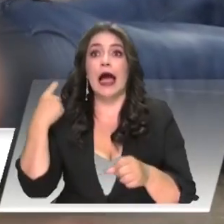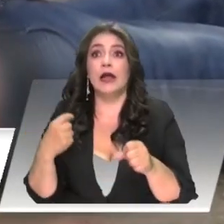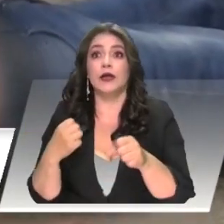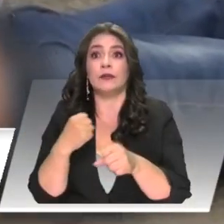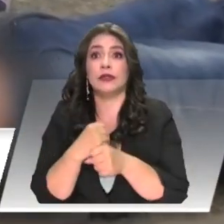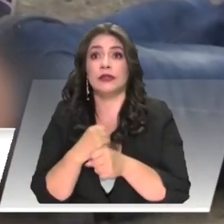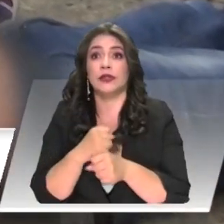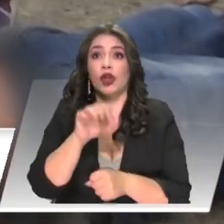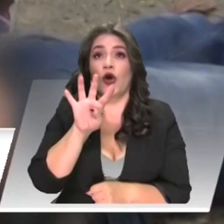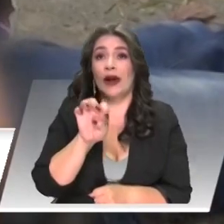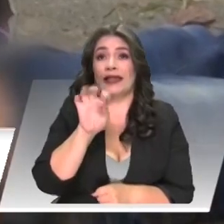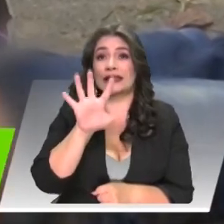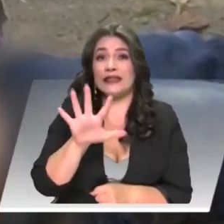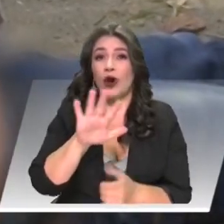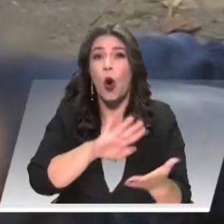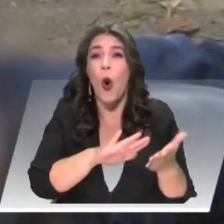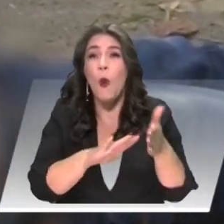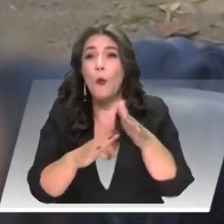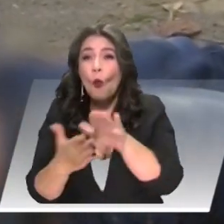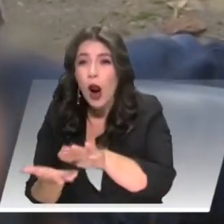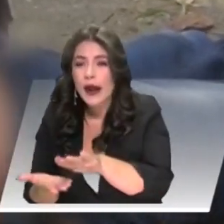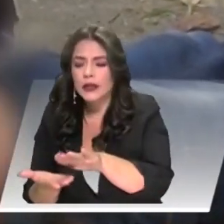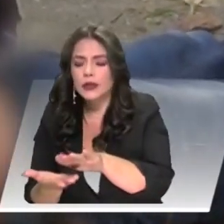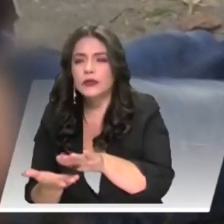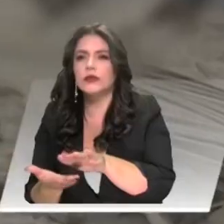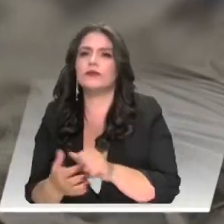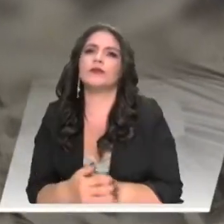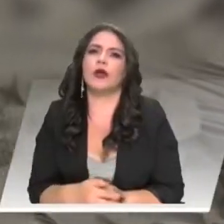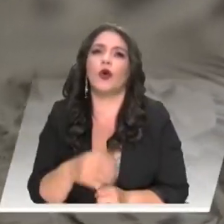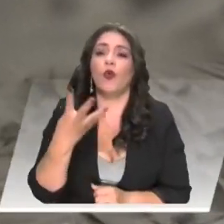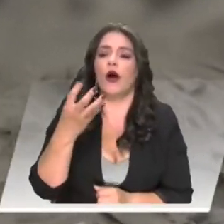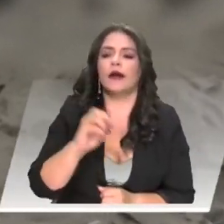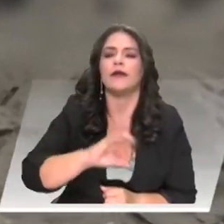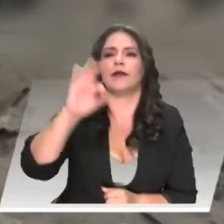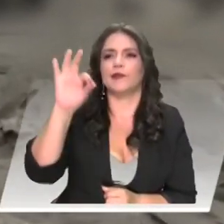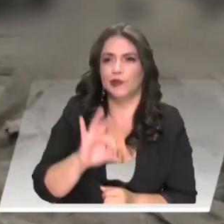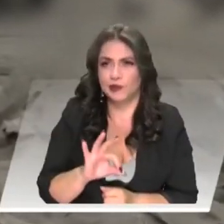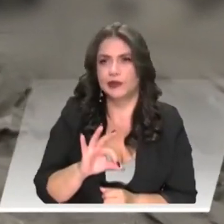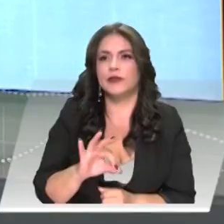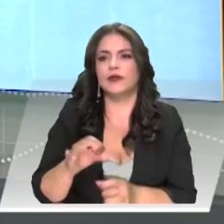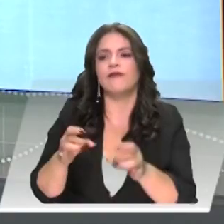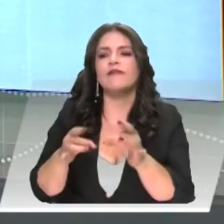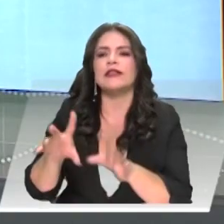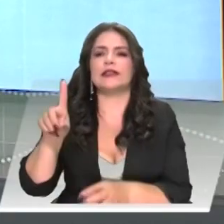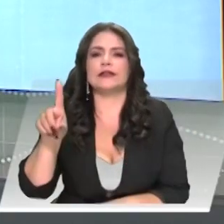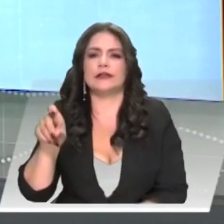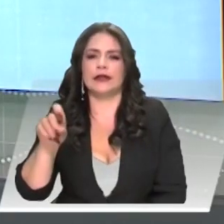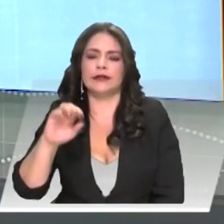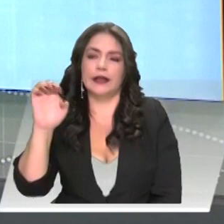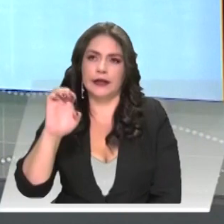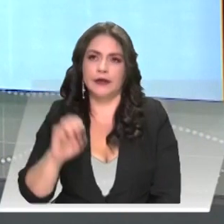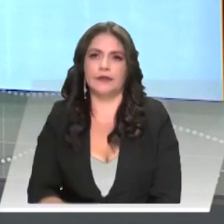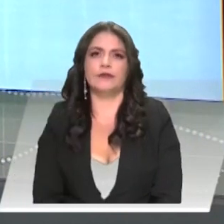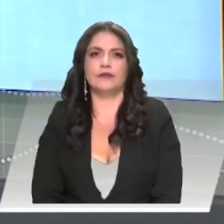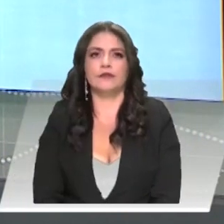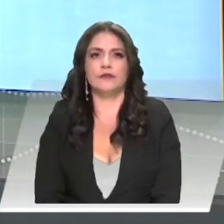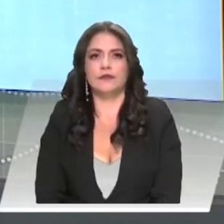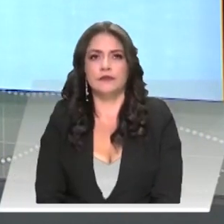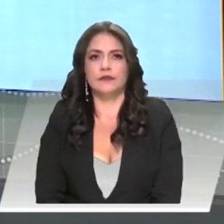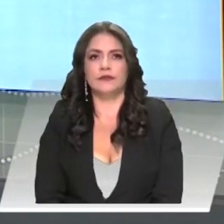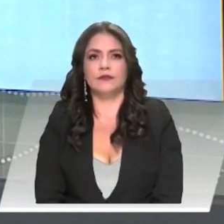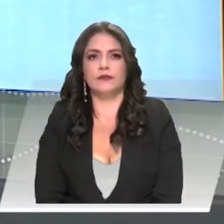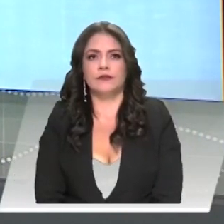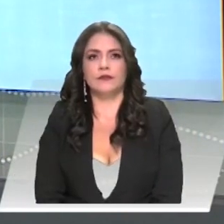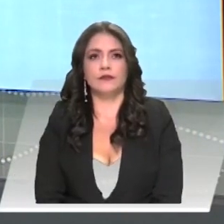95 muertos que se reportaron en enero, el 40% correspondió a esta fecha. Bueno, luego de este balance entregado